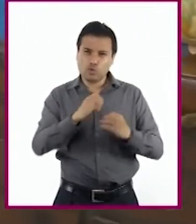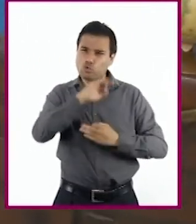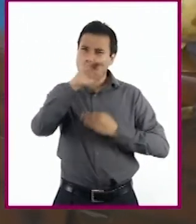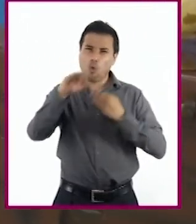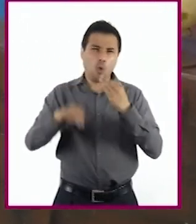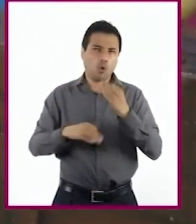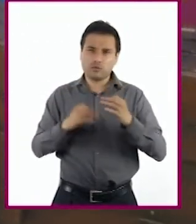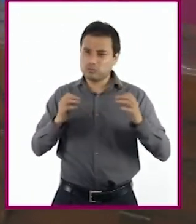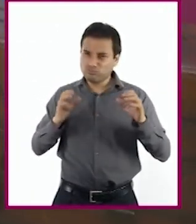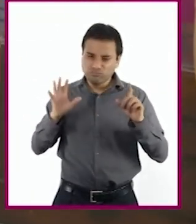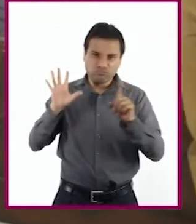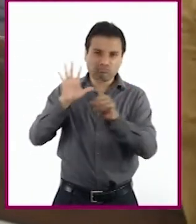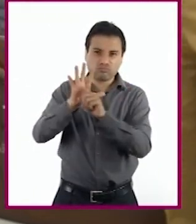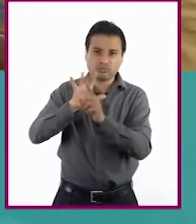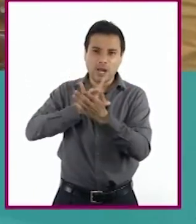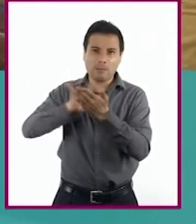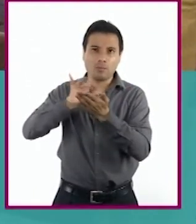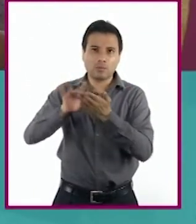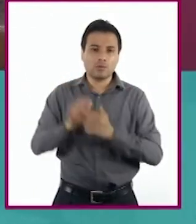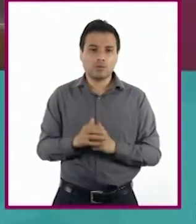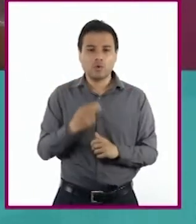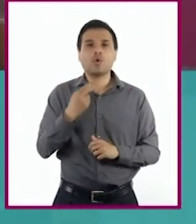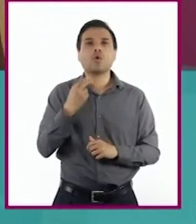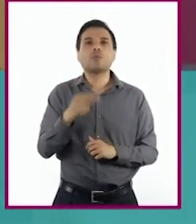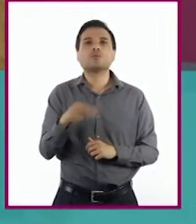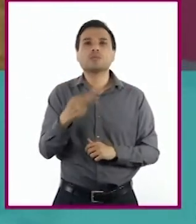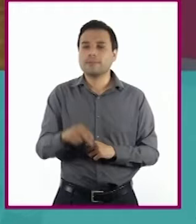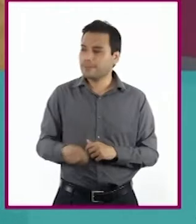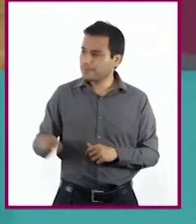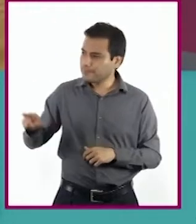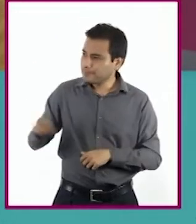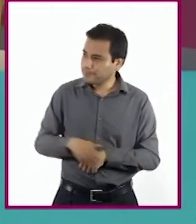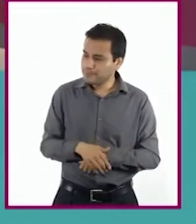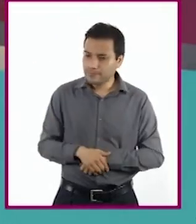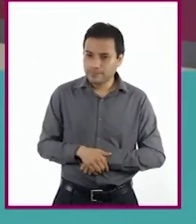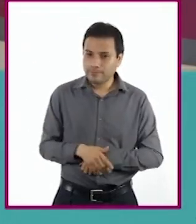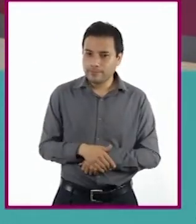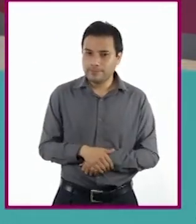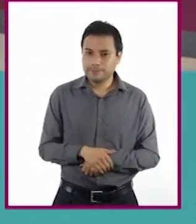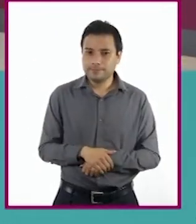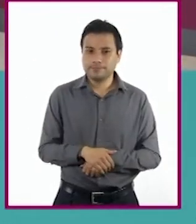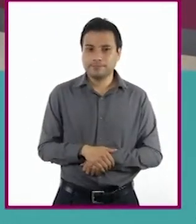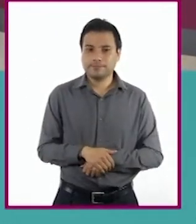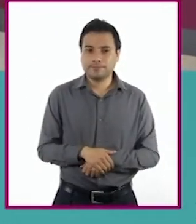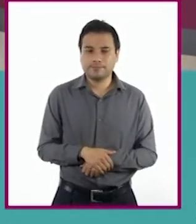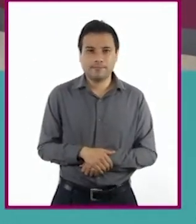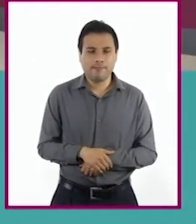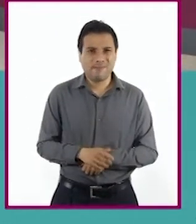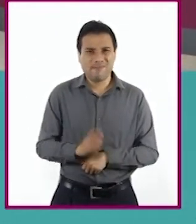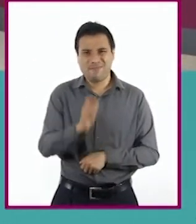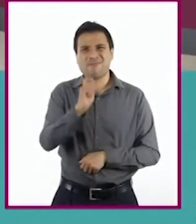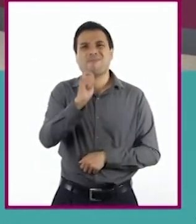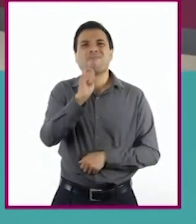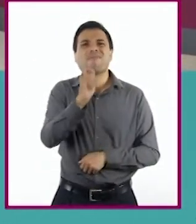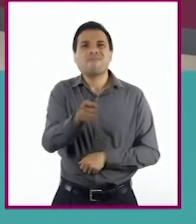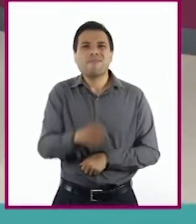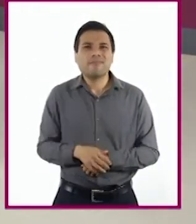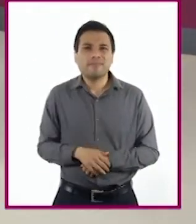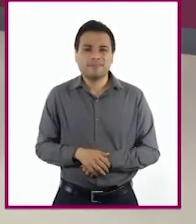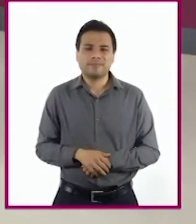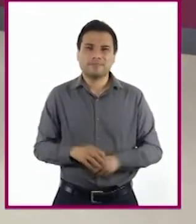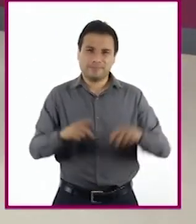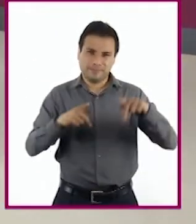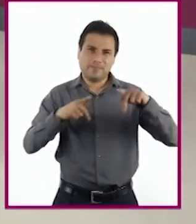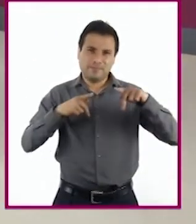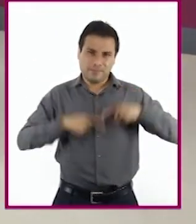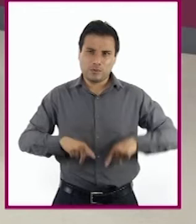la comunidad. Se le puede llamar tequio, faena o mano vuelta. Se trata del apoyo comunitario que